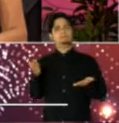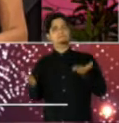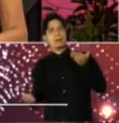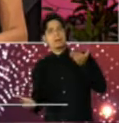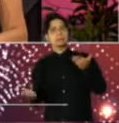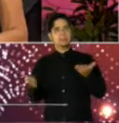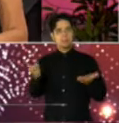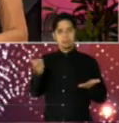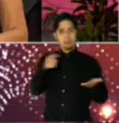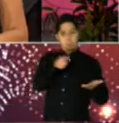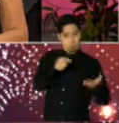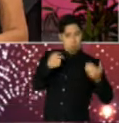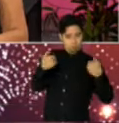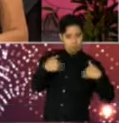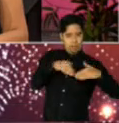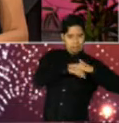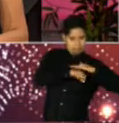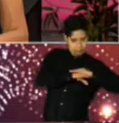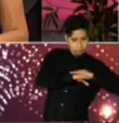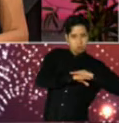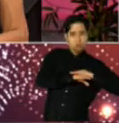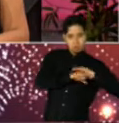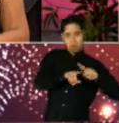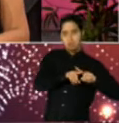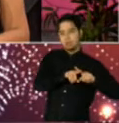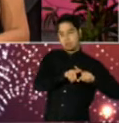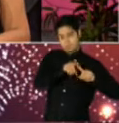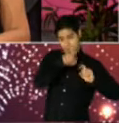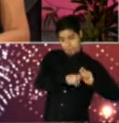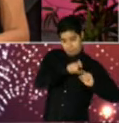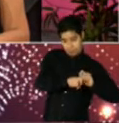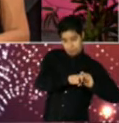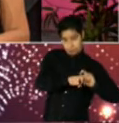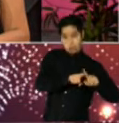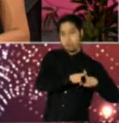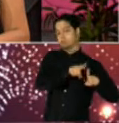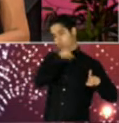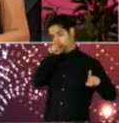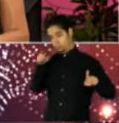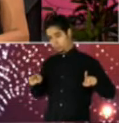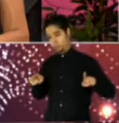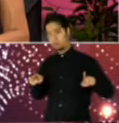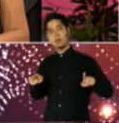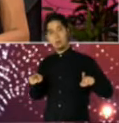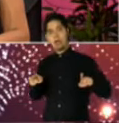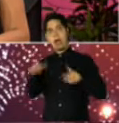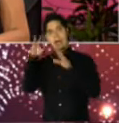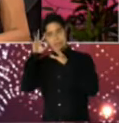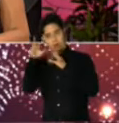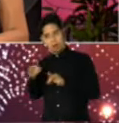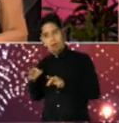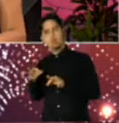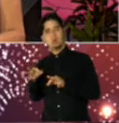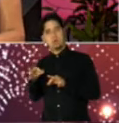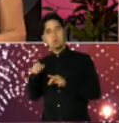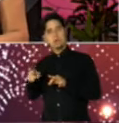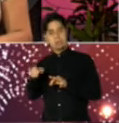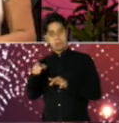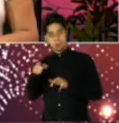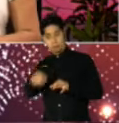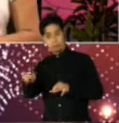puedan tener acceso a todas estas cosas que sabemos que necesitan tener versus el asegurarnos de que las personas